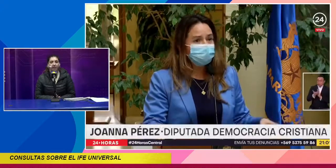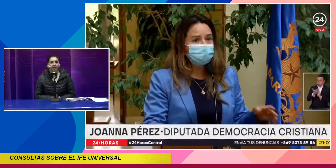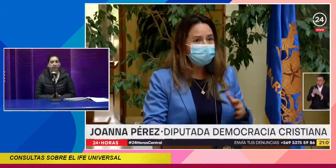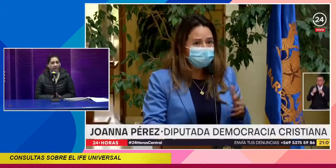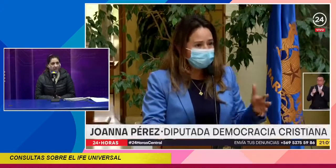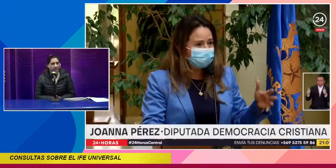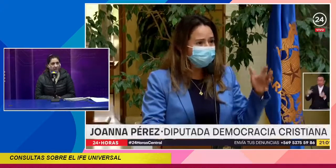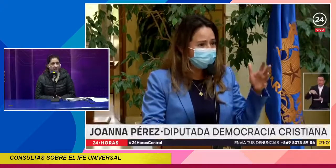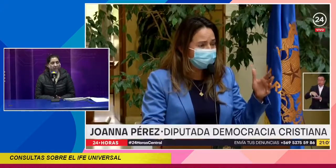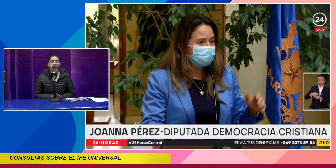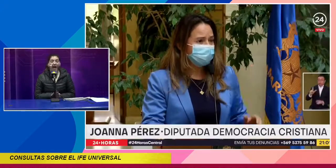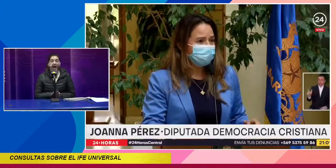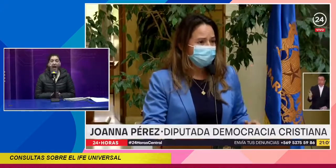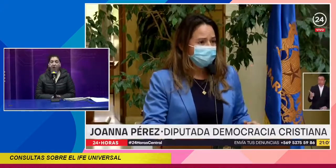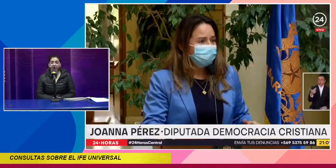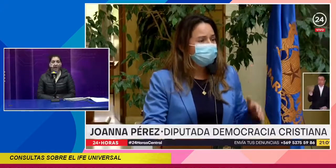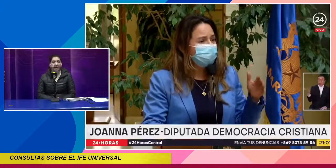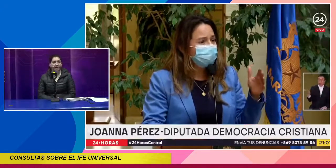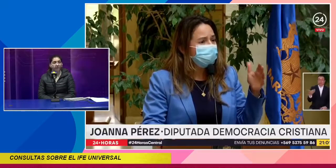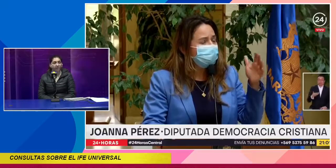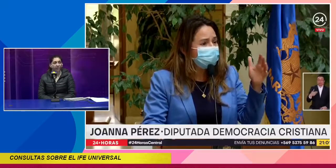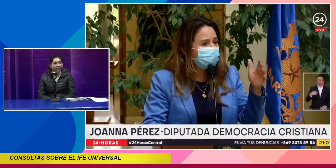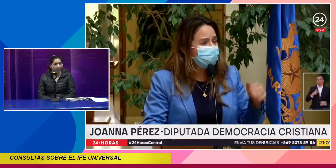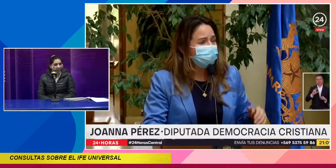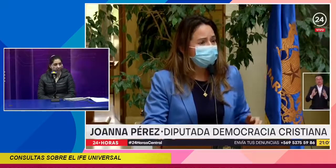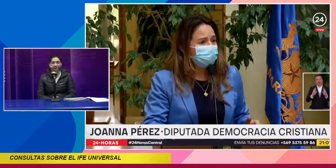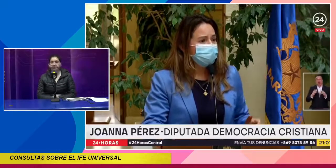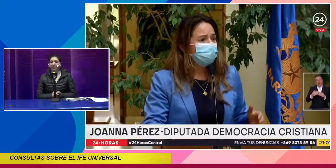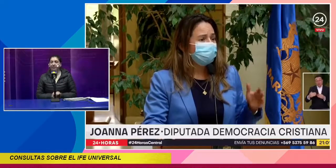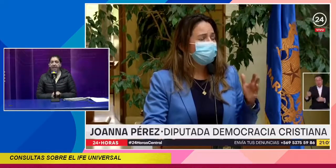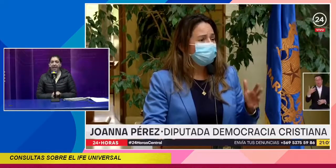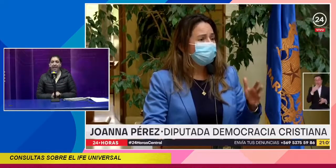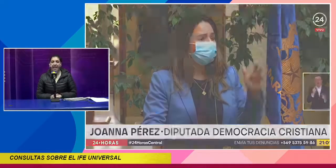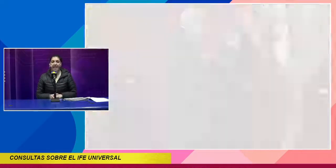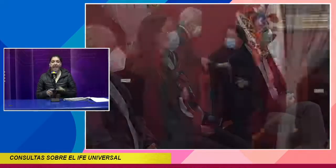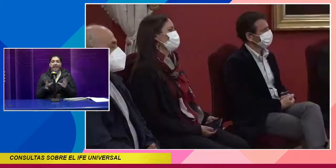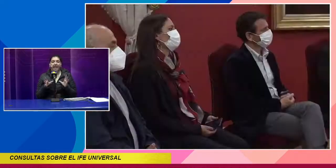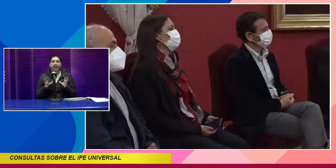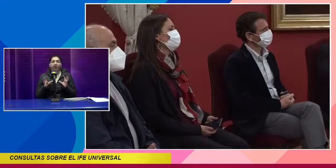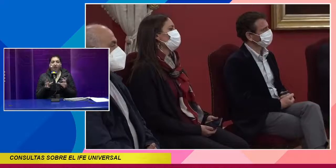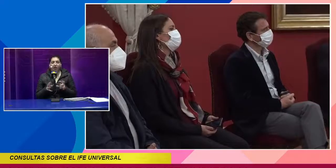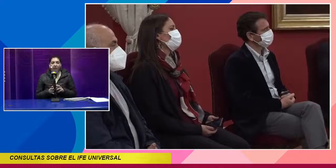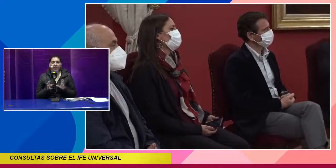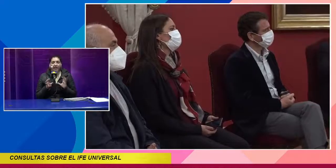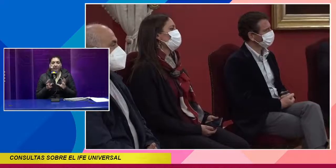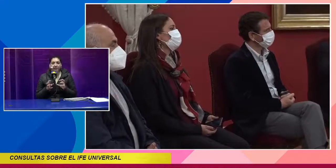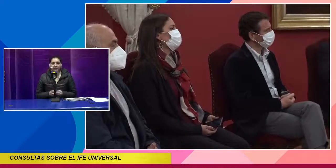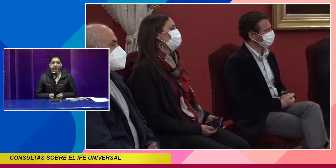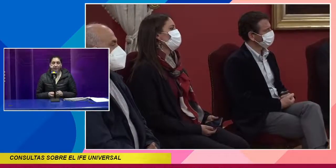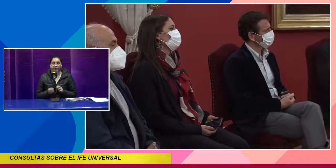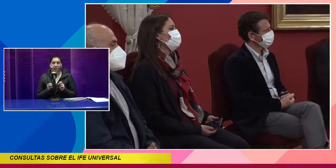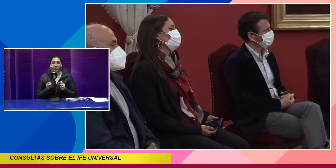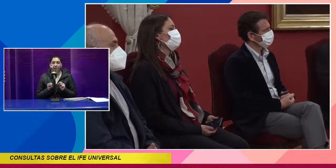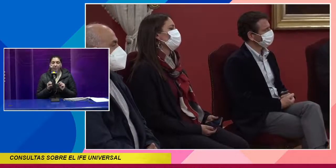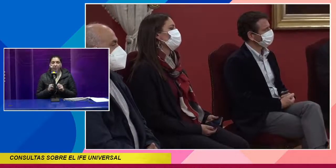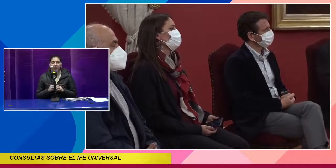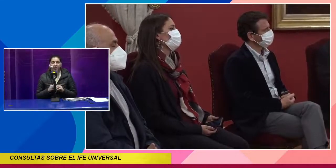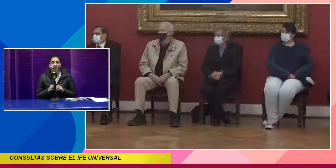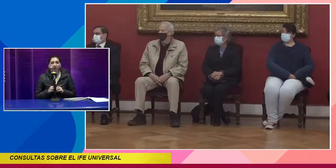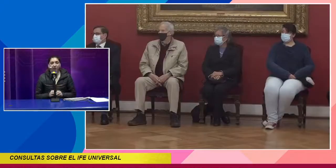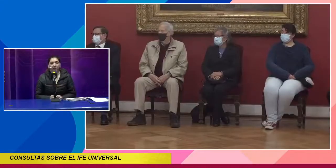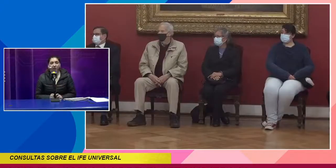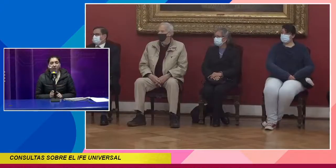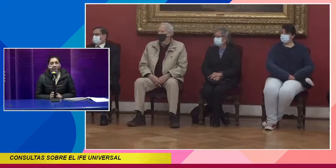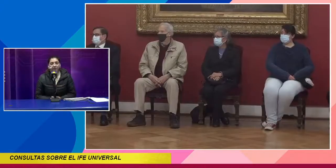el Registro Social de Hogares. Ya. Ahora, el IFE universal, ya, engloba el beneficio que puedan